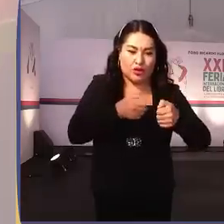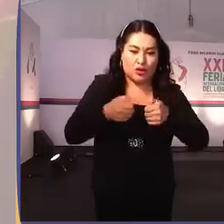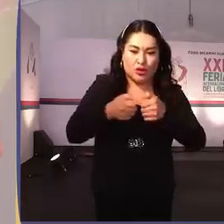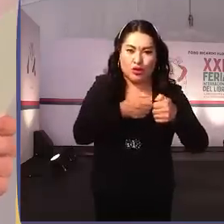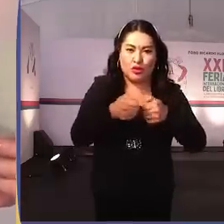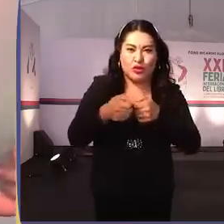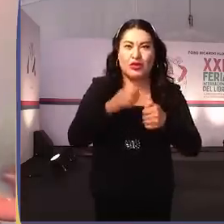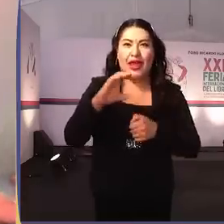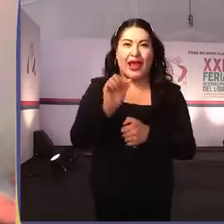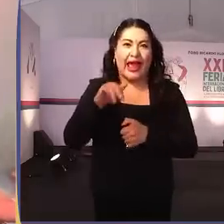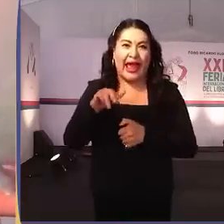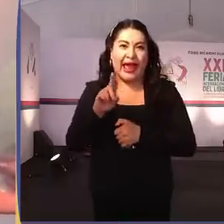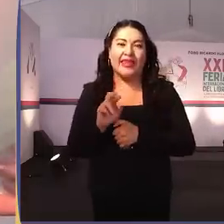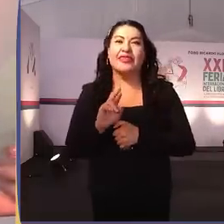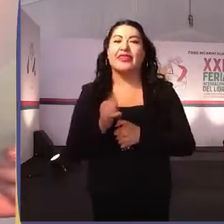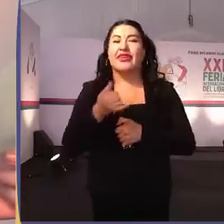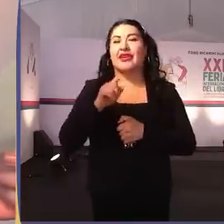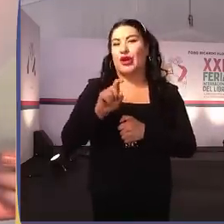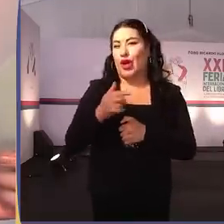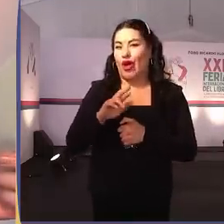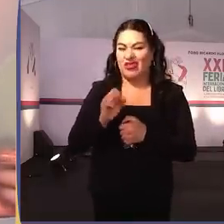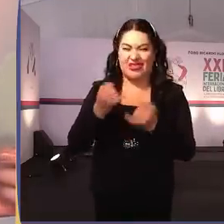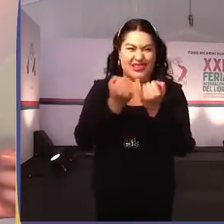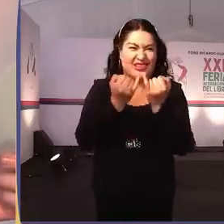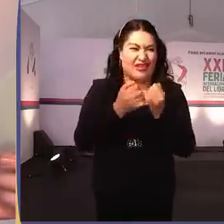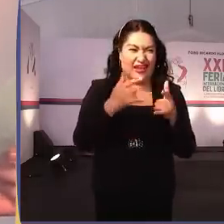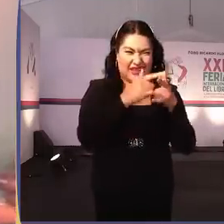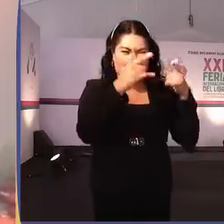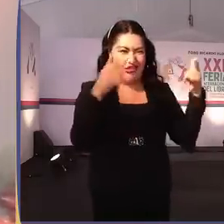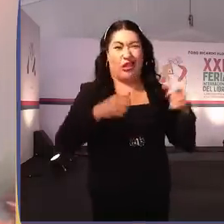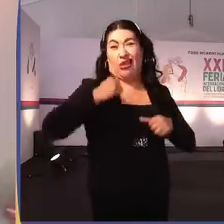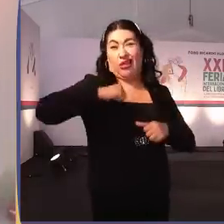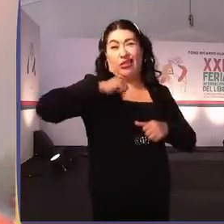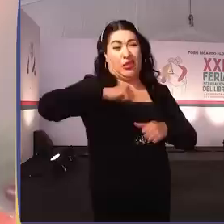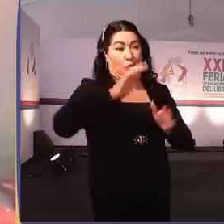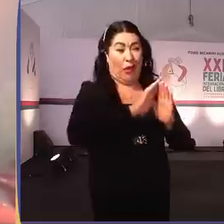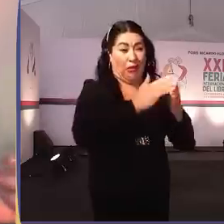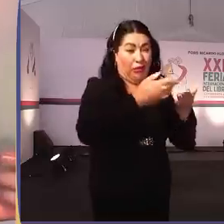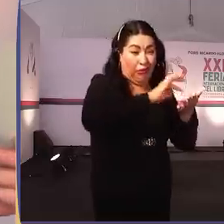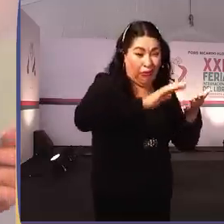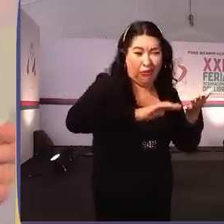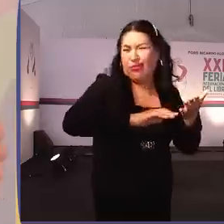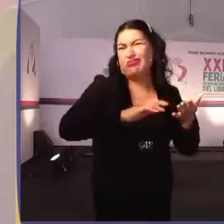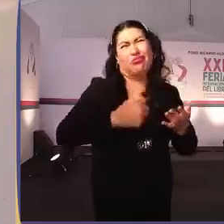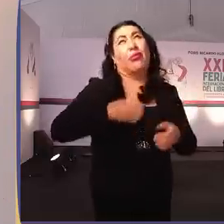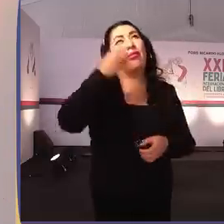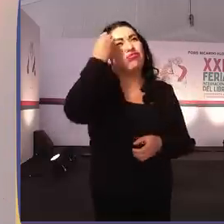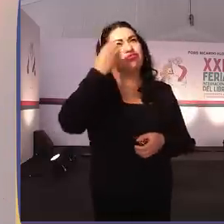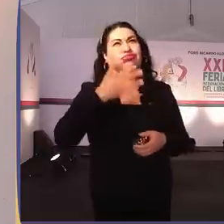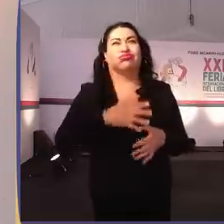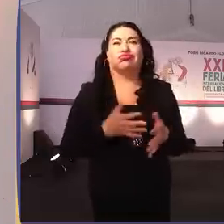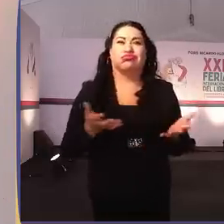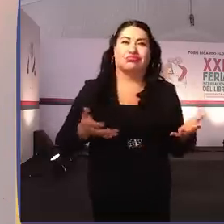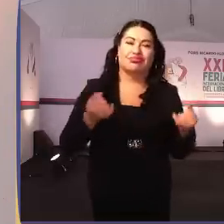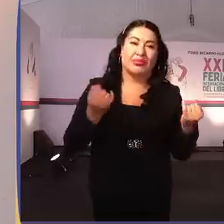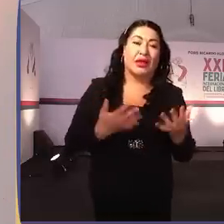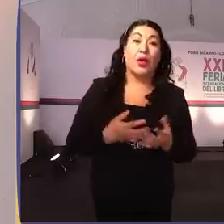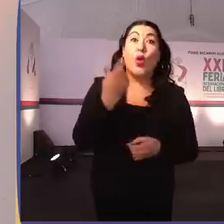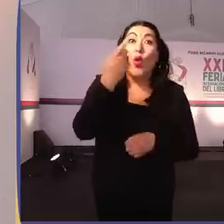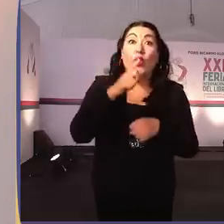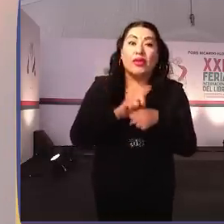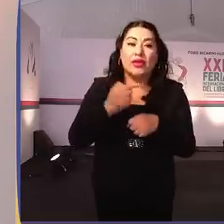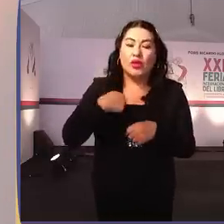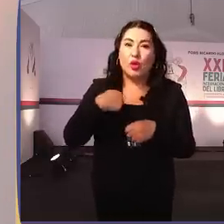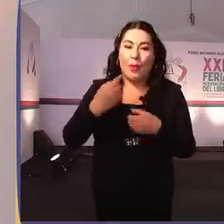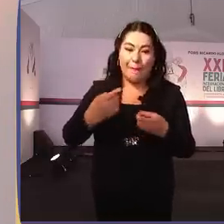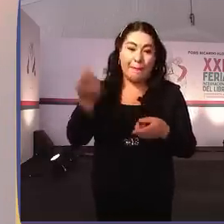más entretenidos. Oye, Paco, que esas historias, y bueno, si son antiguas, qué flojera, ¿eh? Una vez me pusieron a leer El Quijote